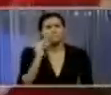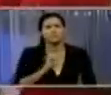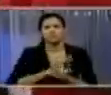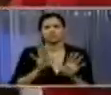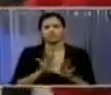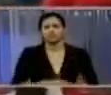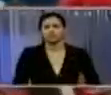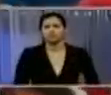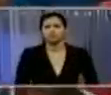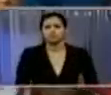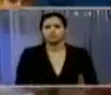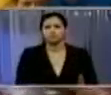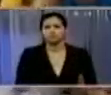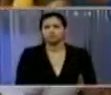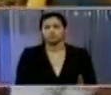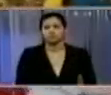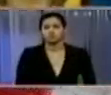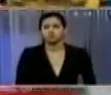Lo cortés